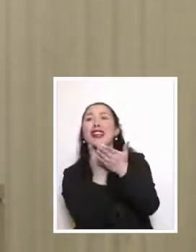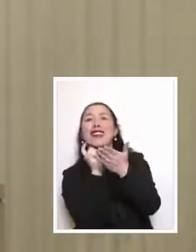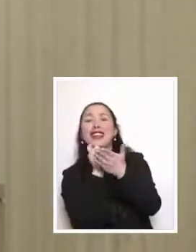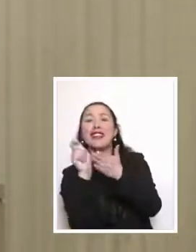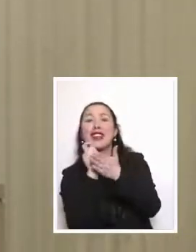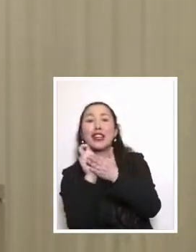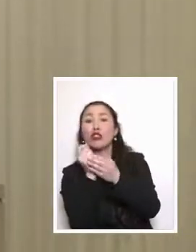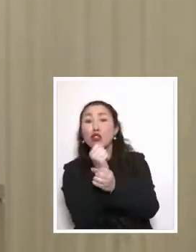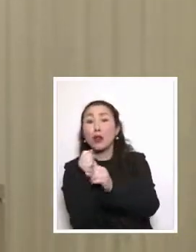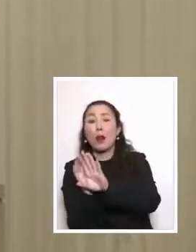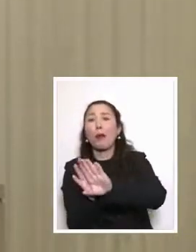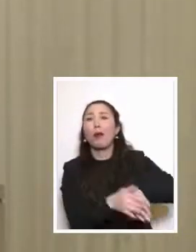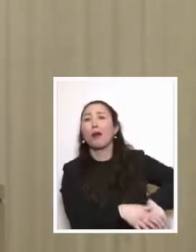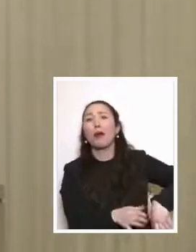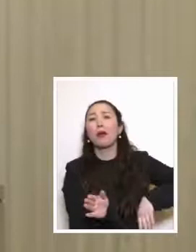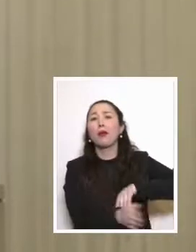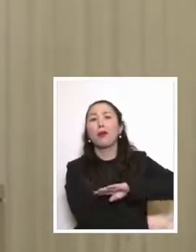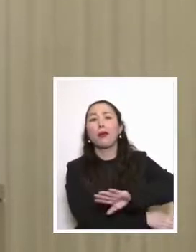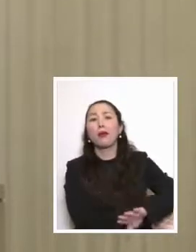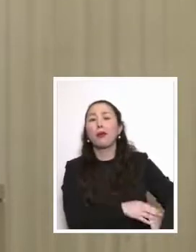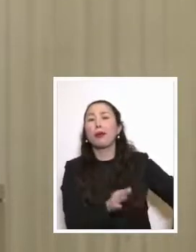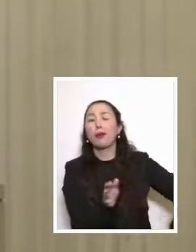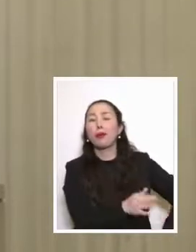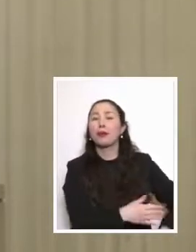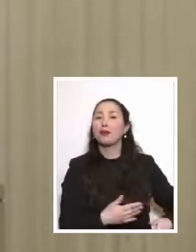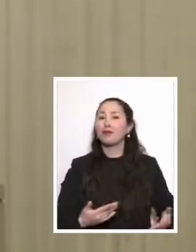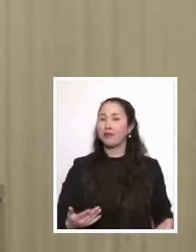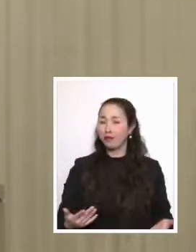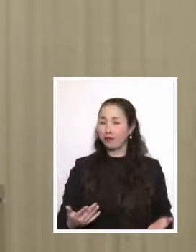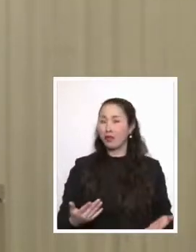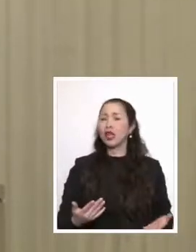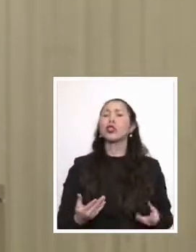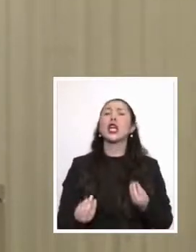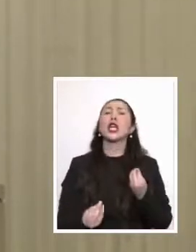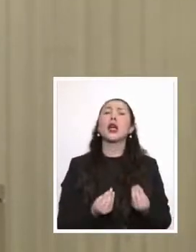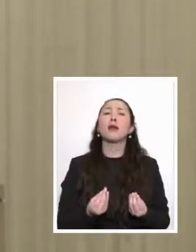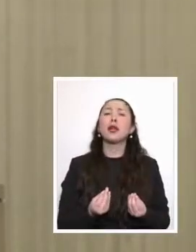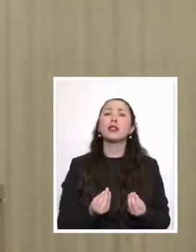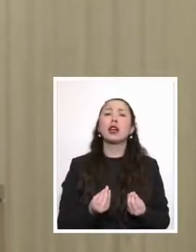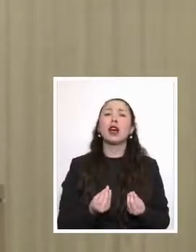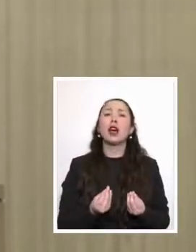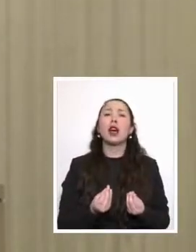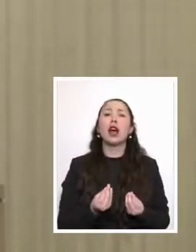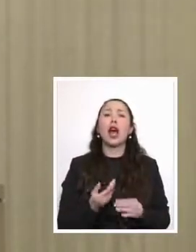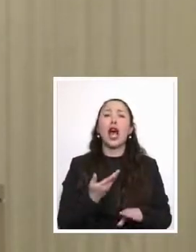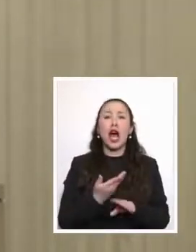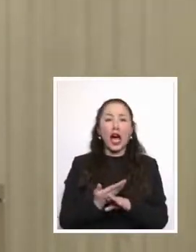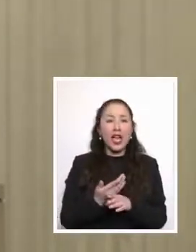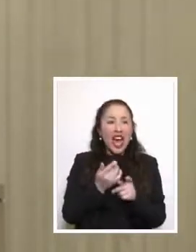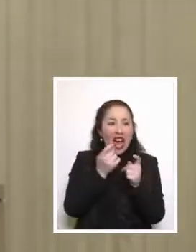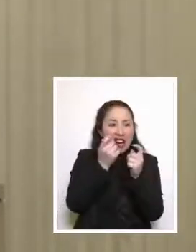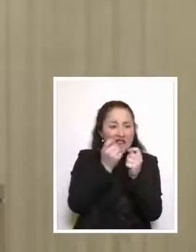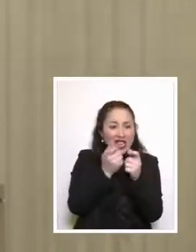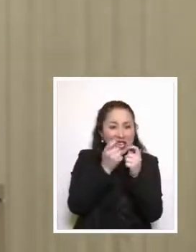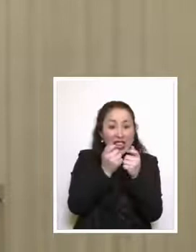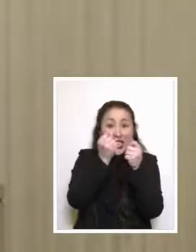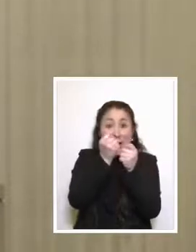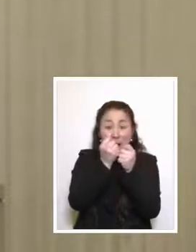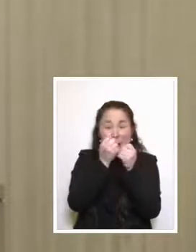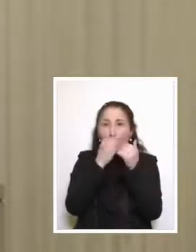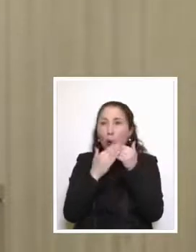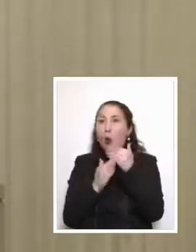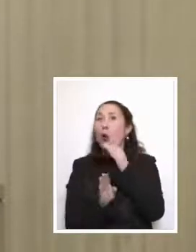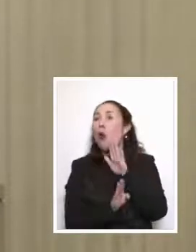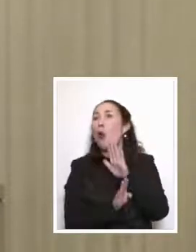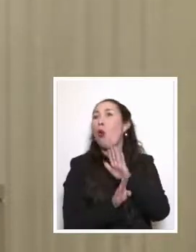imaginar este país sin poetas. Por lo tanto, ¿cuántas potenciales Gabrielas Mistrales podemos estar perdiendo, ¿no?, en